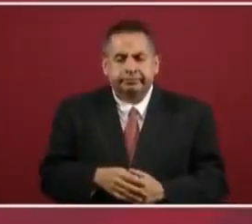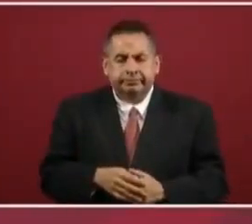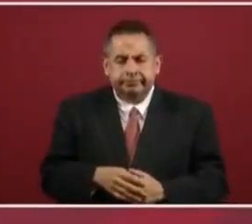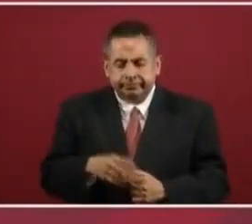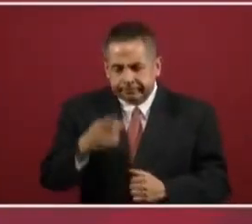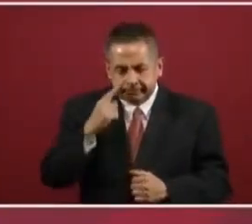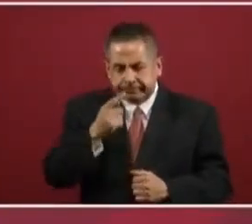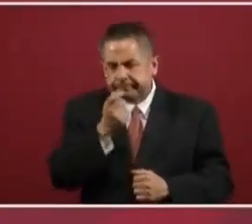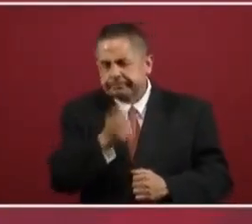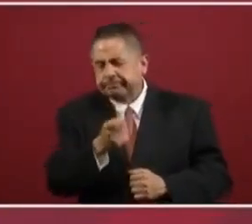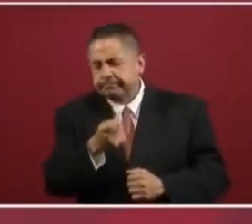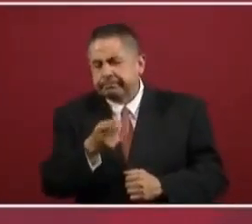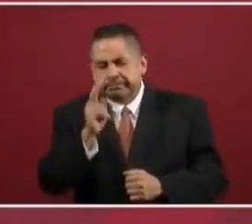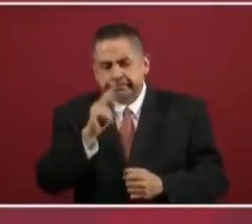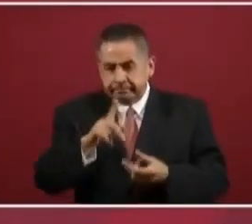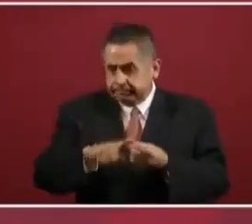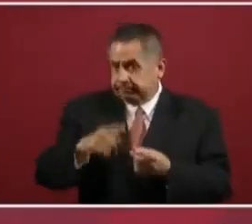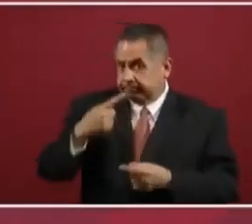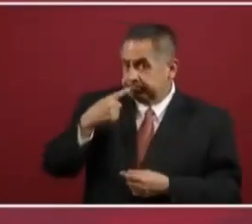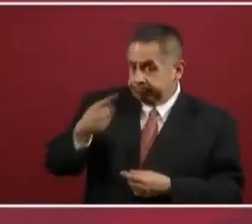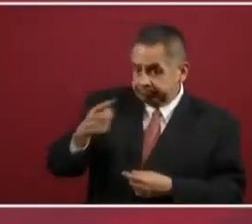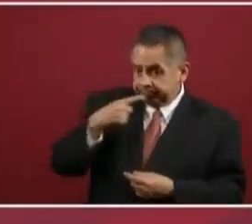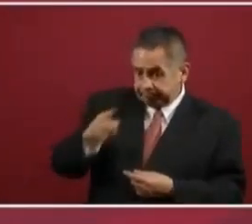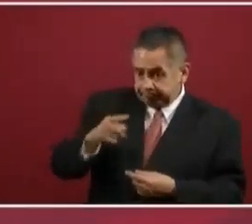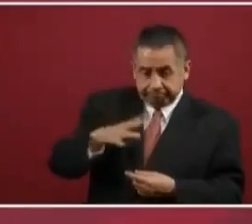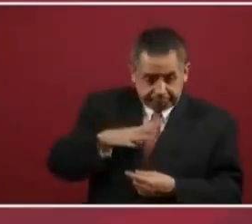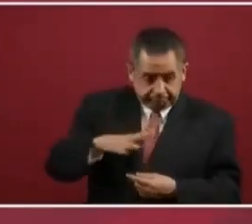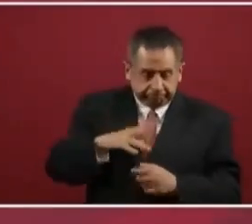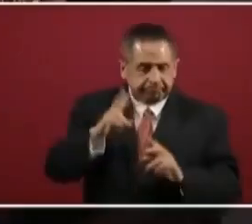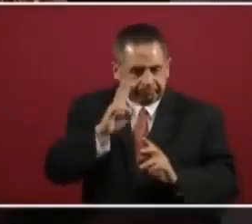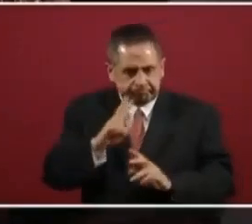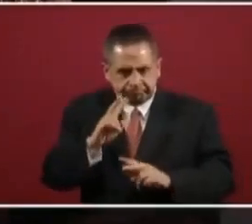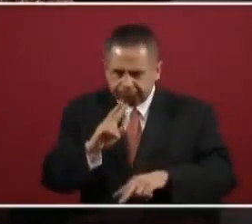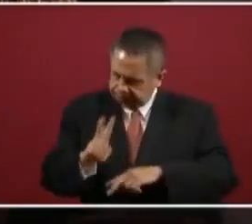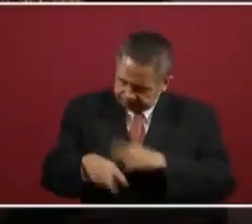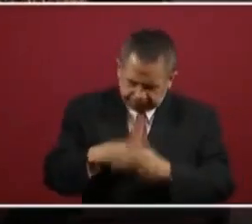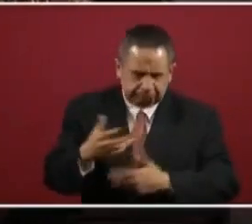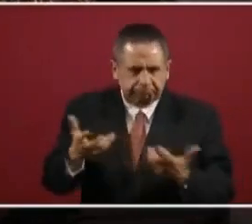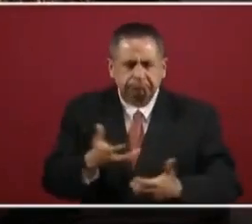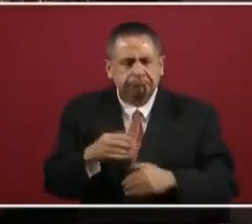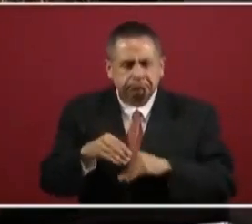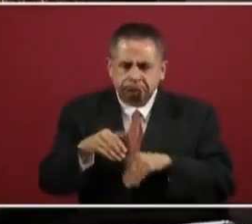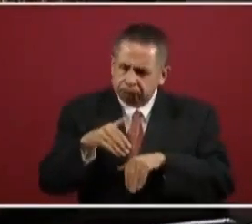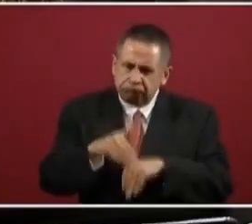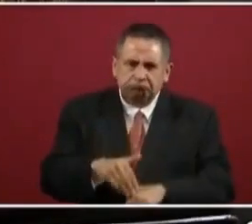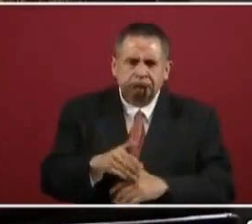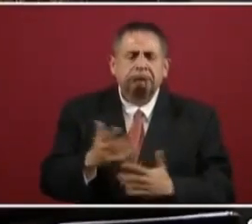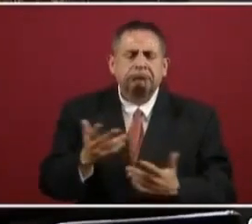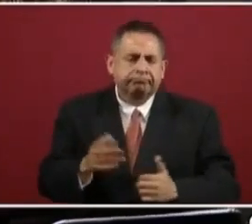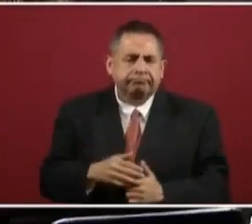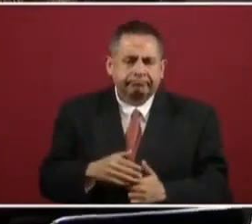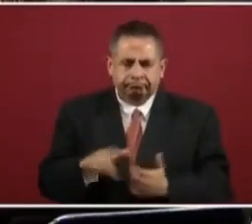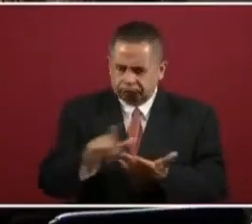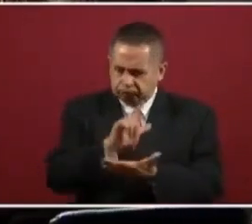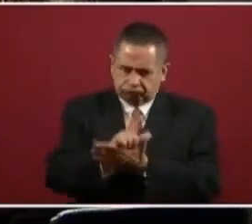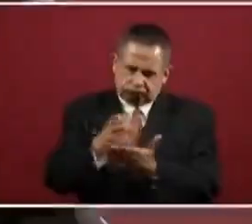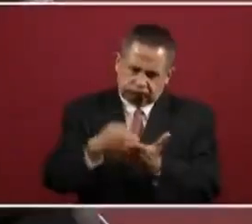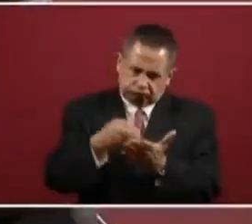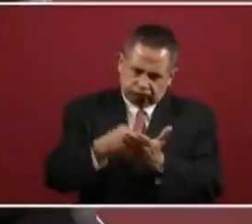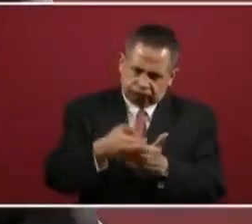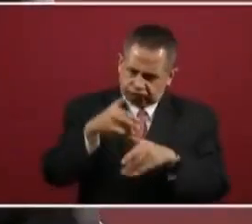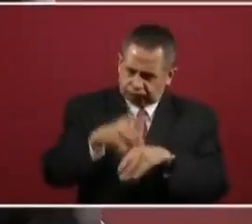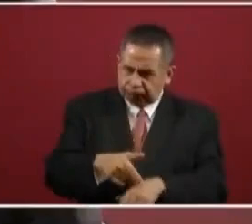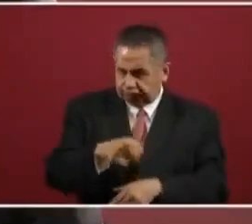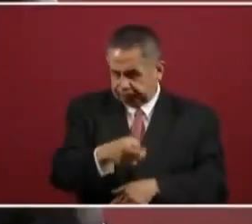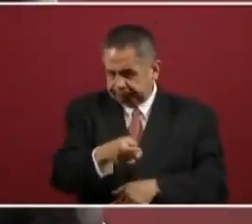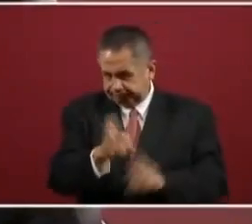ver si existen las denuncias y actuar eh legalmente